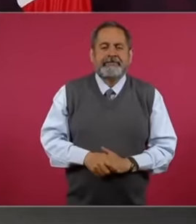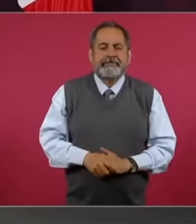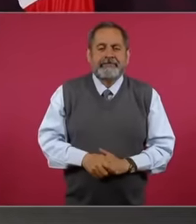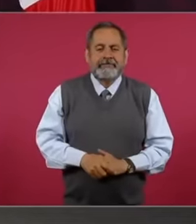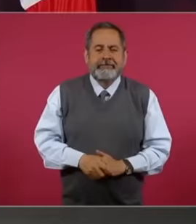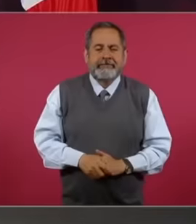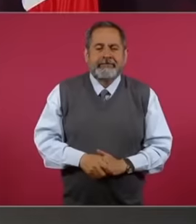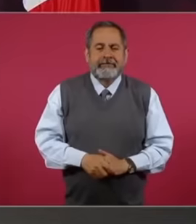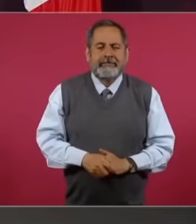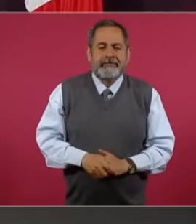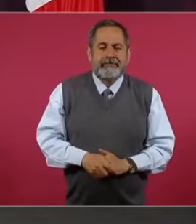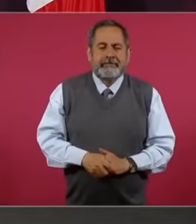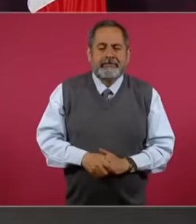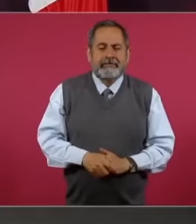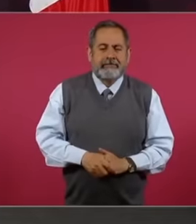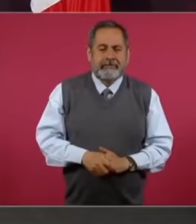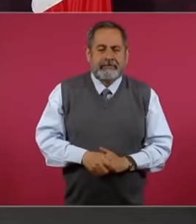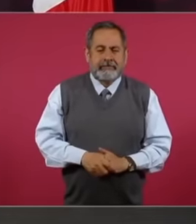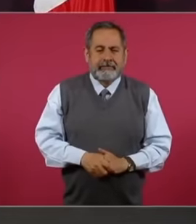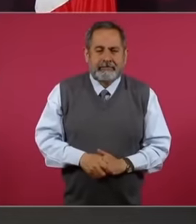porque no es